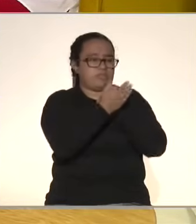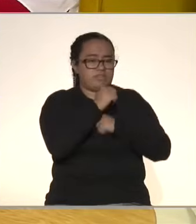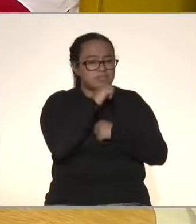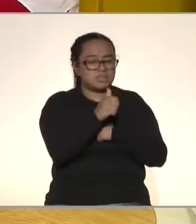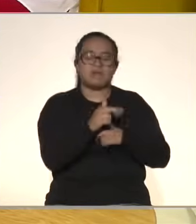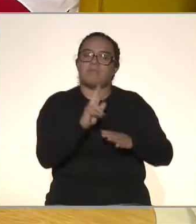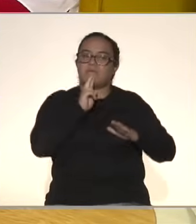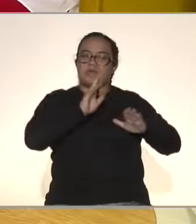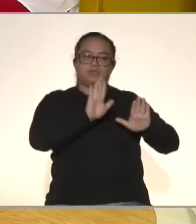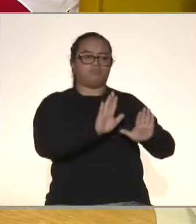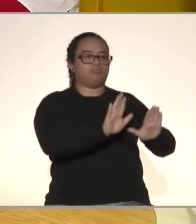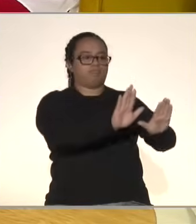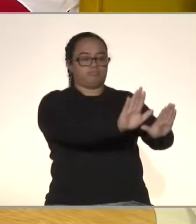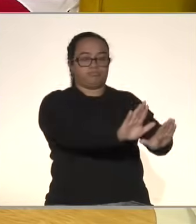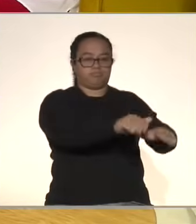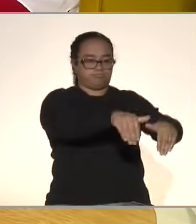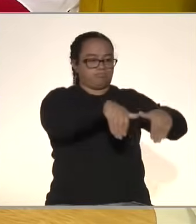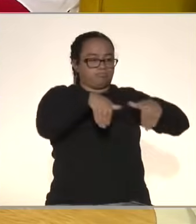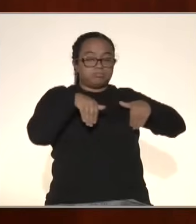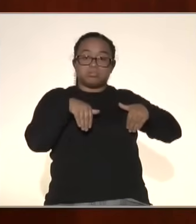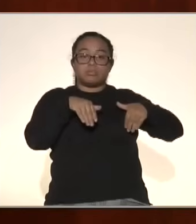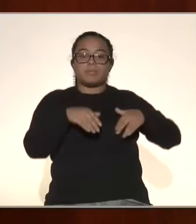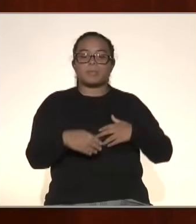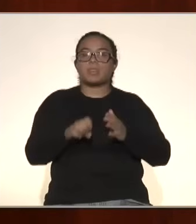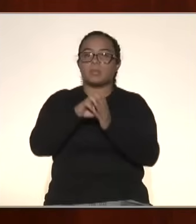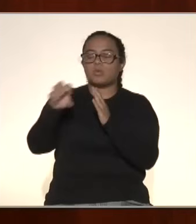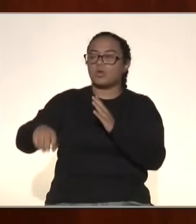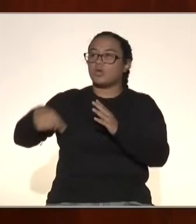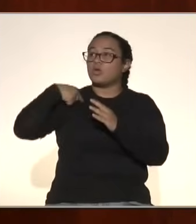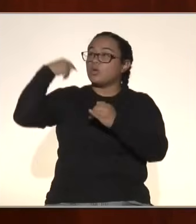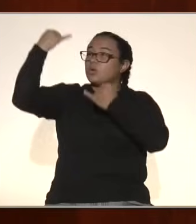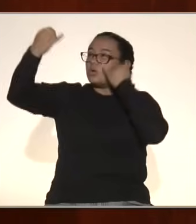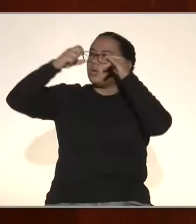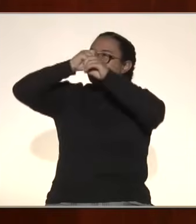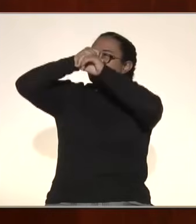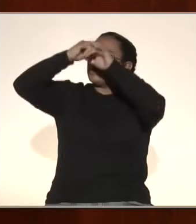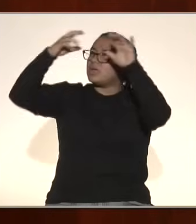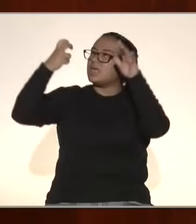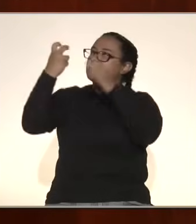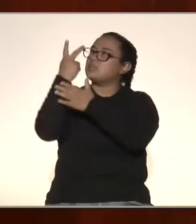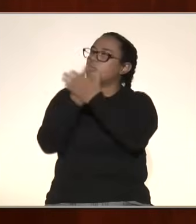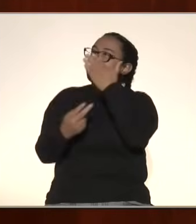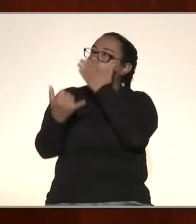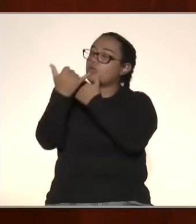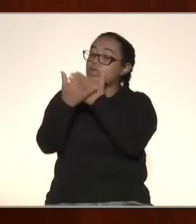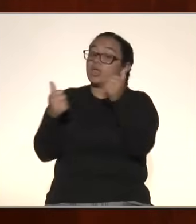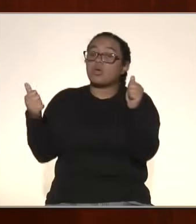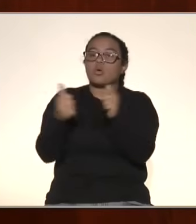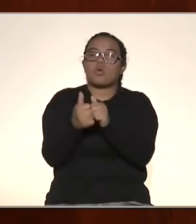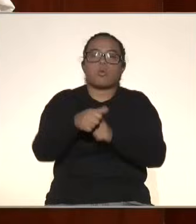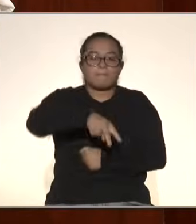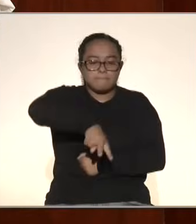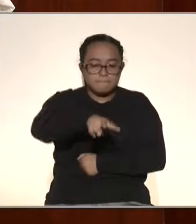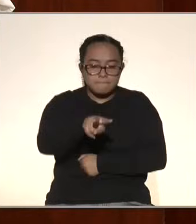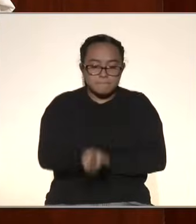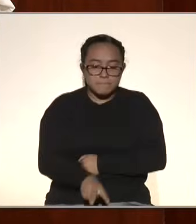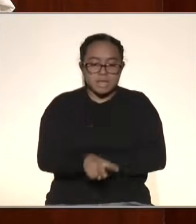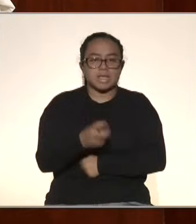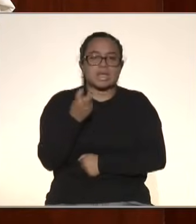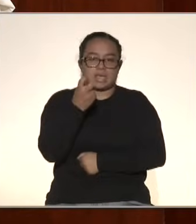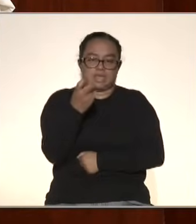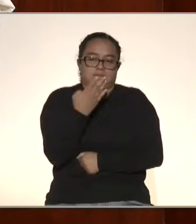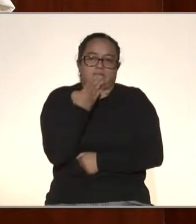no, ¿no? Hacernos expectativas o tener proyectos realistas, ponemos el pie de página ahí, es